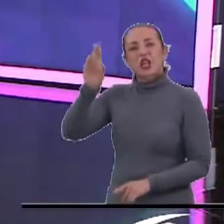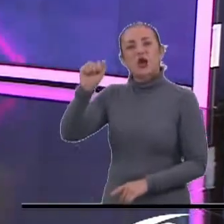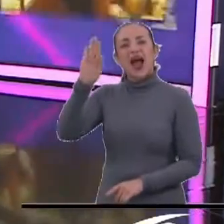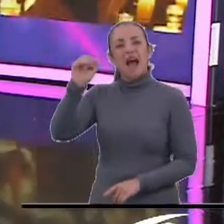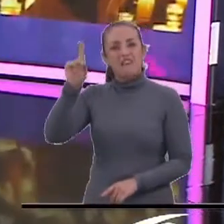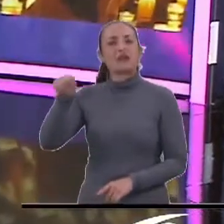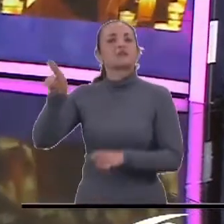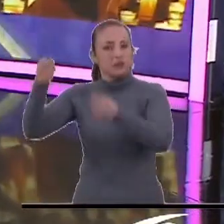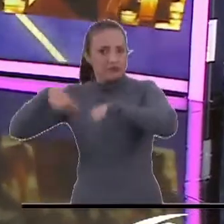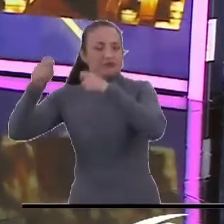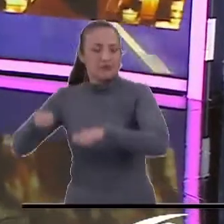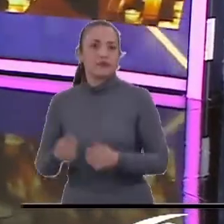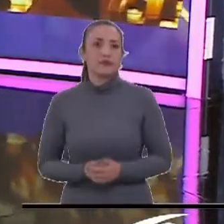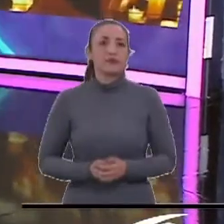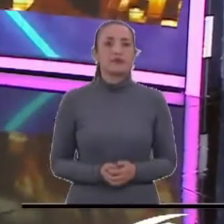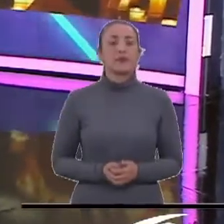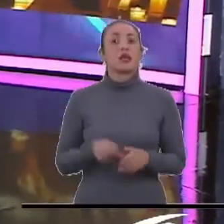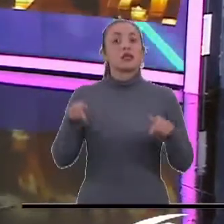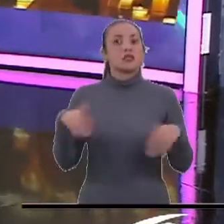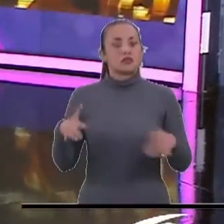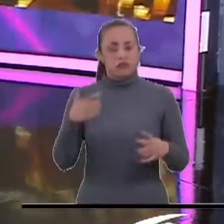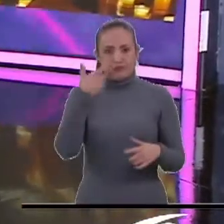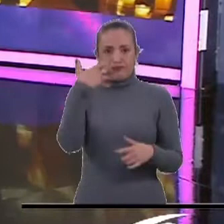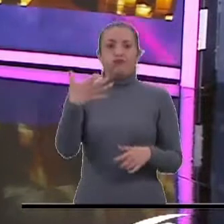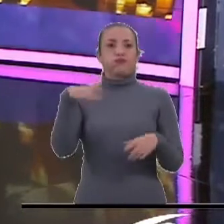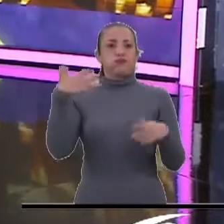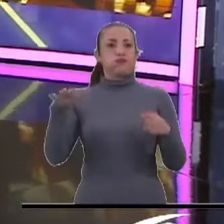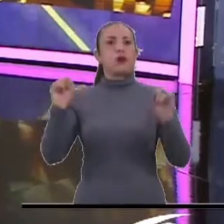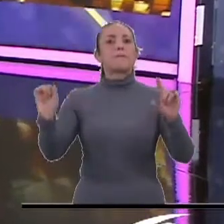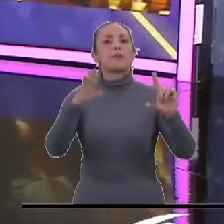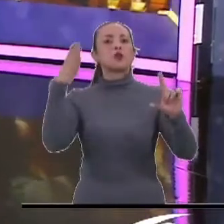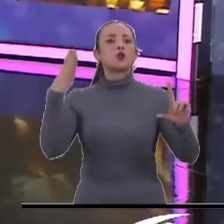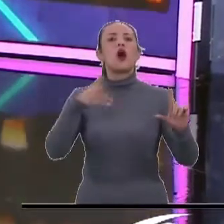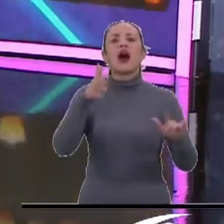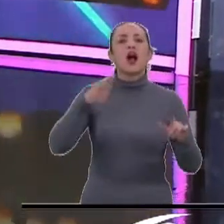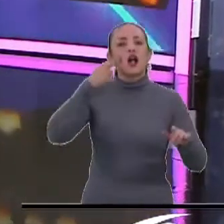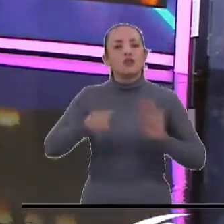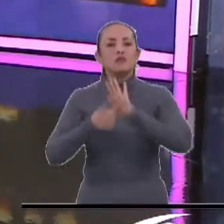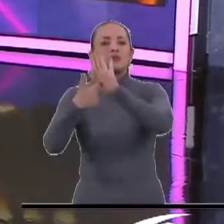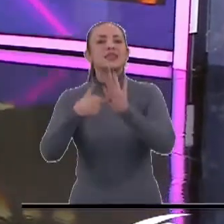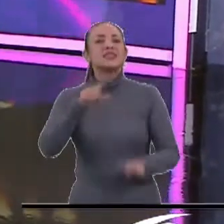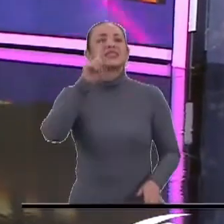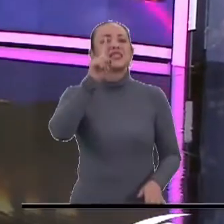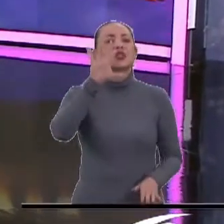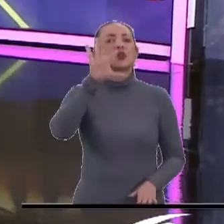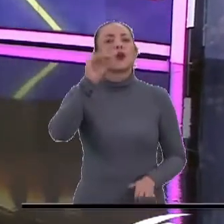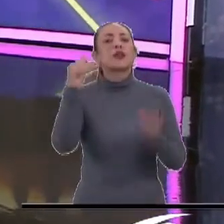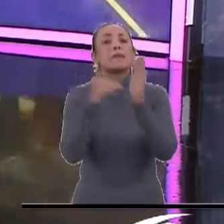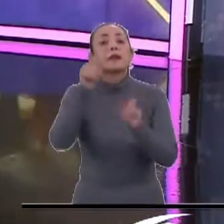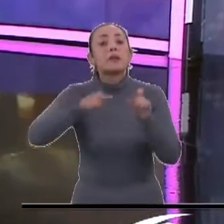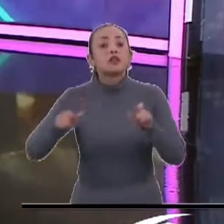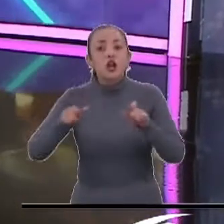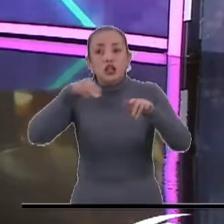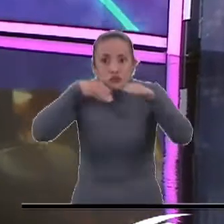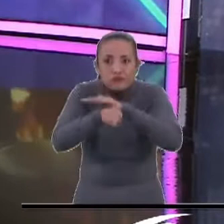una cifra récord para un show virtual en vivo en Iberoamérica, más de 150 mil personas se conectaron al concierto de Ricardo Arjona, Hecho a